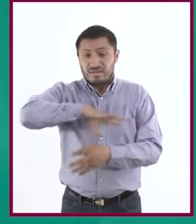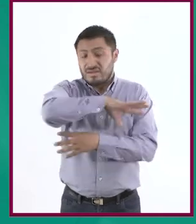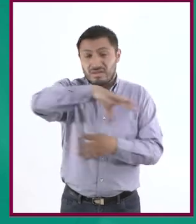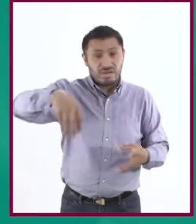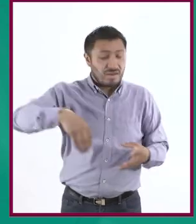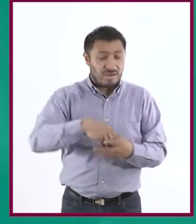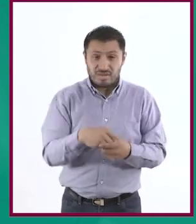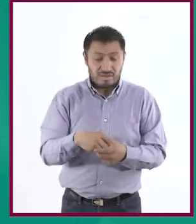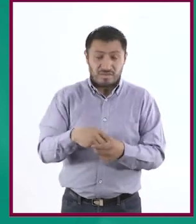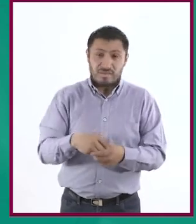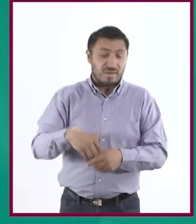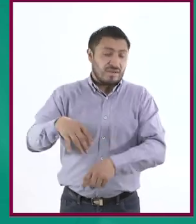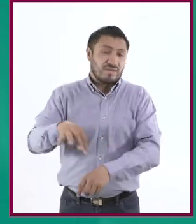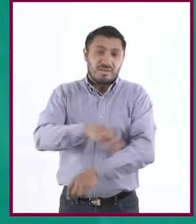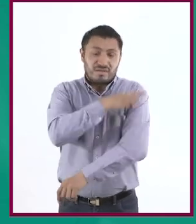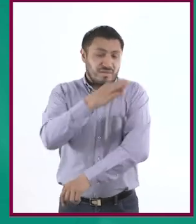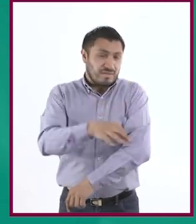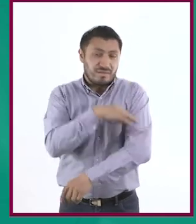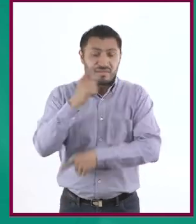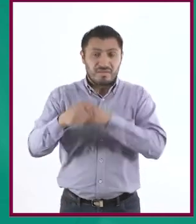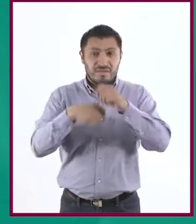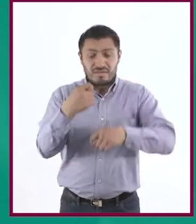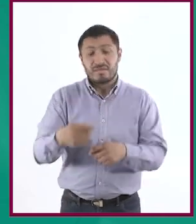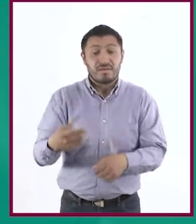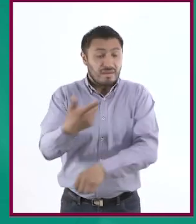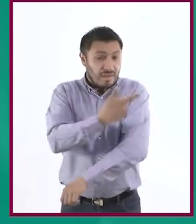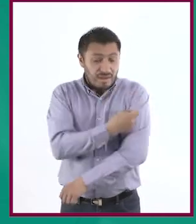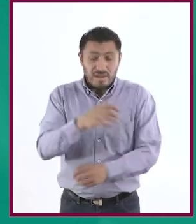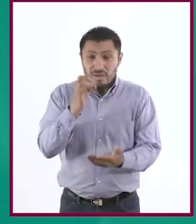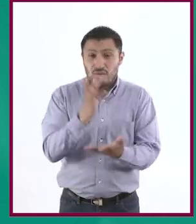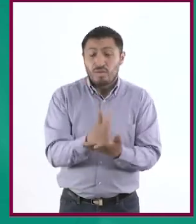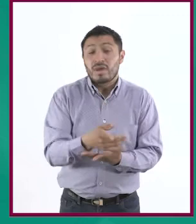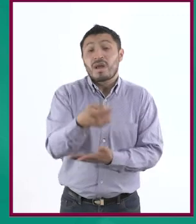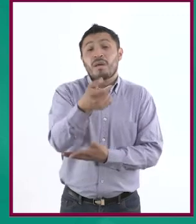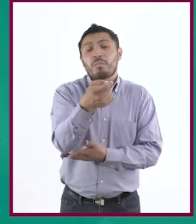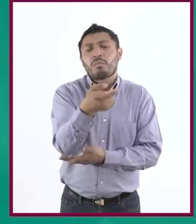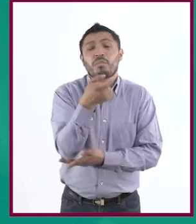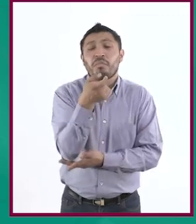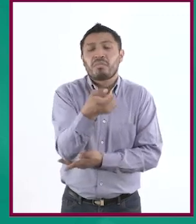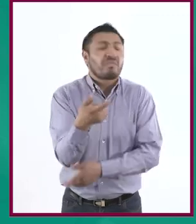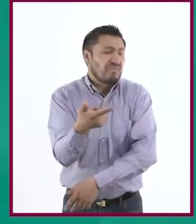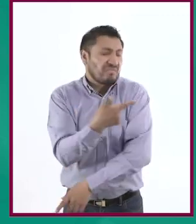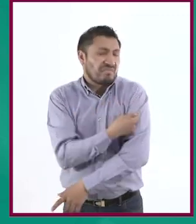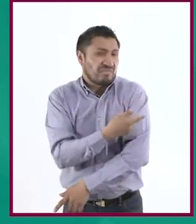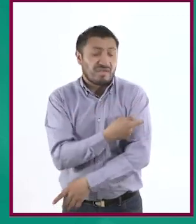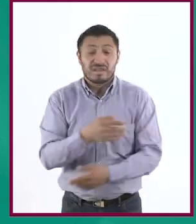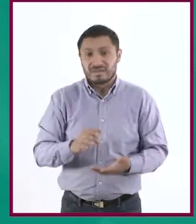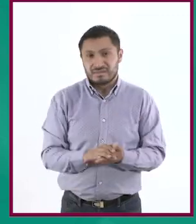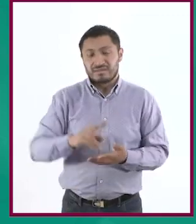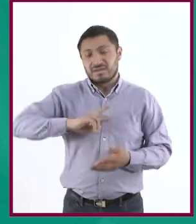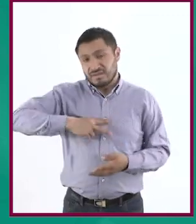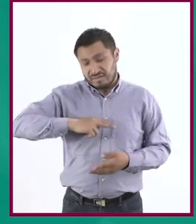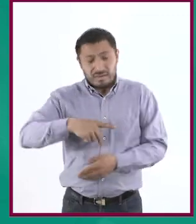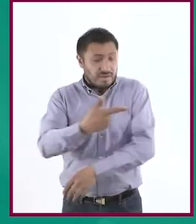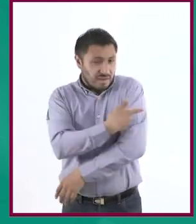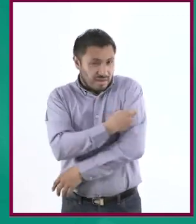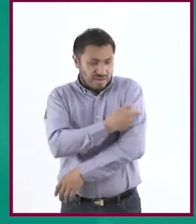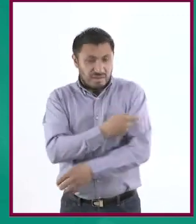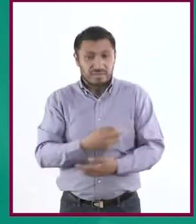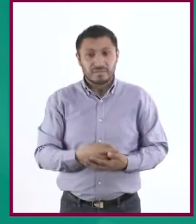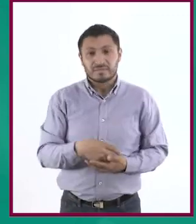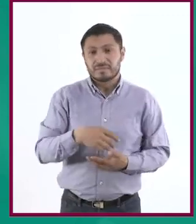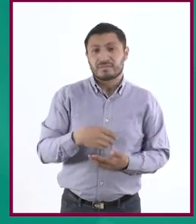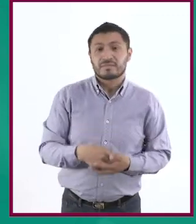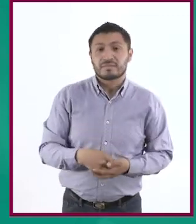atenuado, la vacuna tradicional, lo que se inyecta, sino un pedazo, digamos, por decirlo así, muy simplistamente, del virus, de